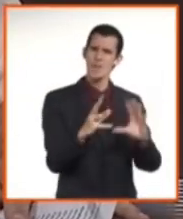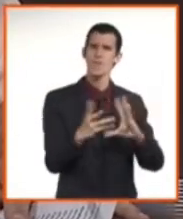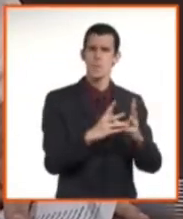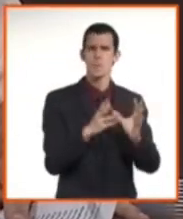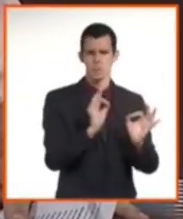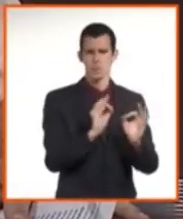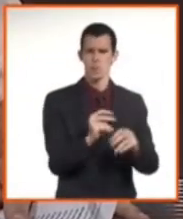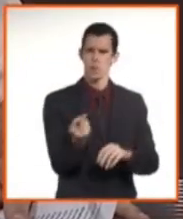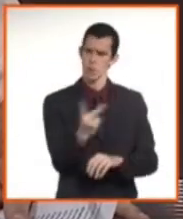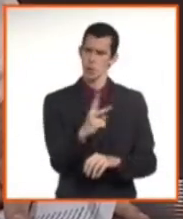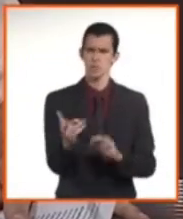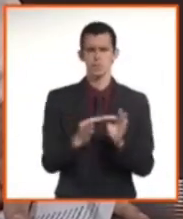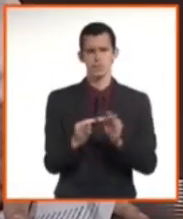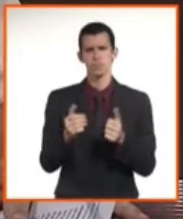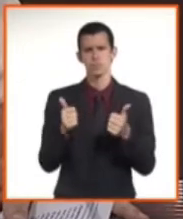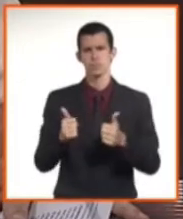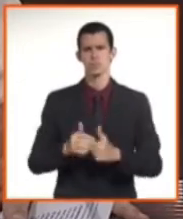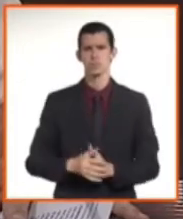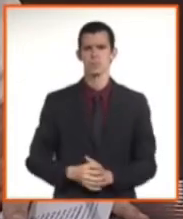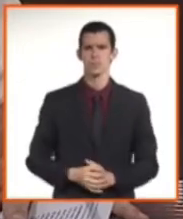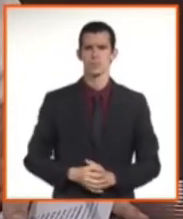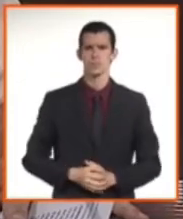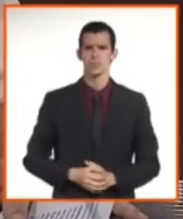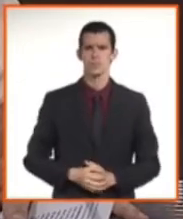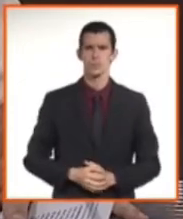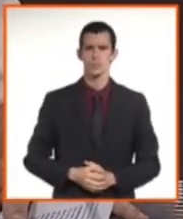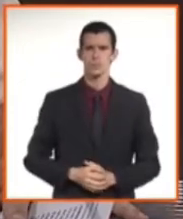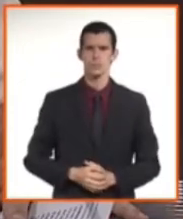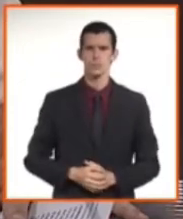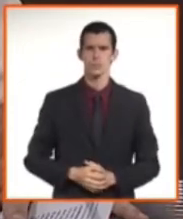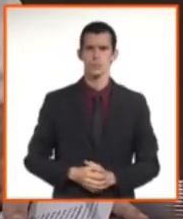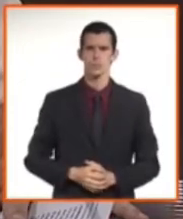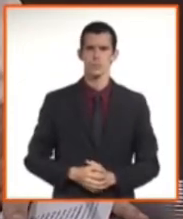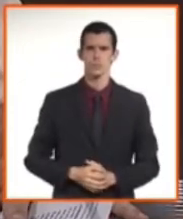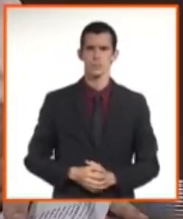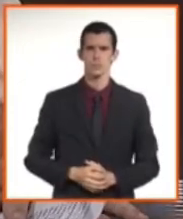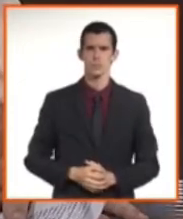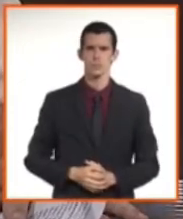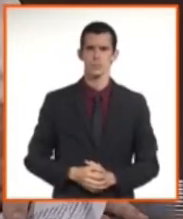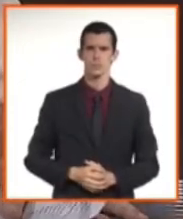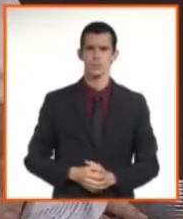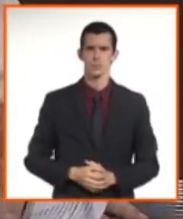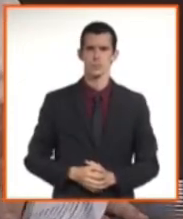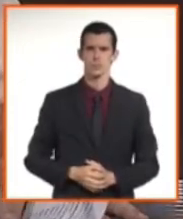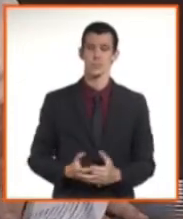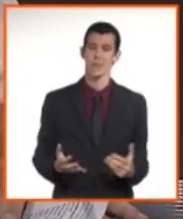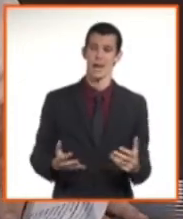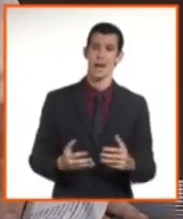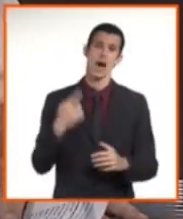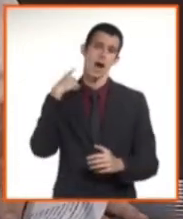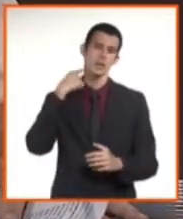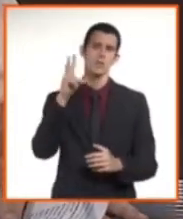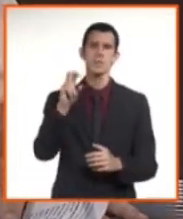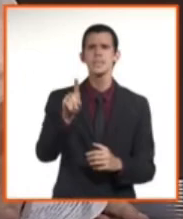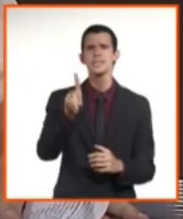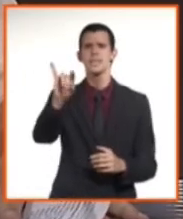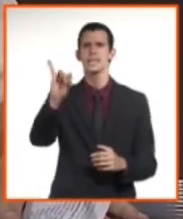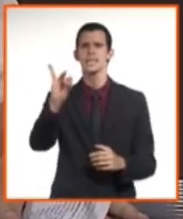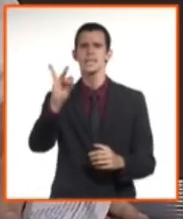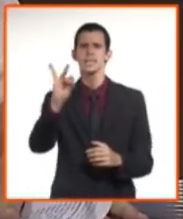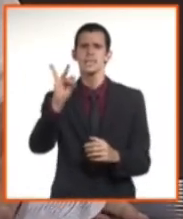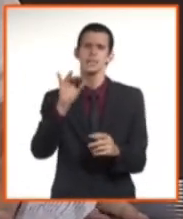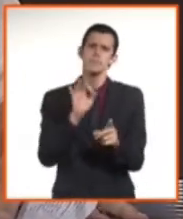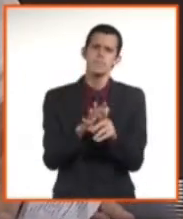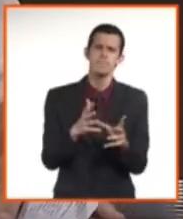los grupos sin que contáramos con el respaldo de los recursos necesarios para ejecutar los mantenimientos que se necesitaban para la